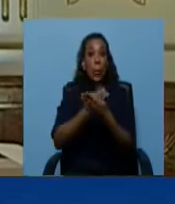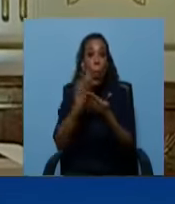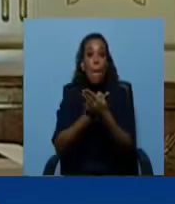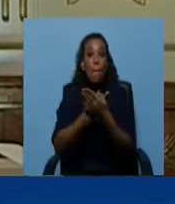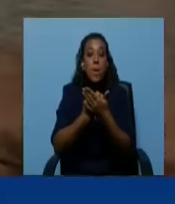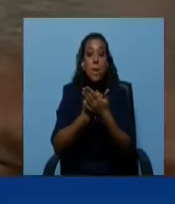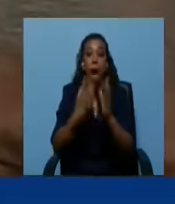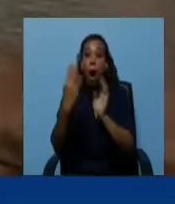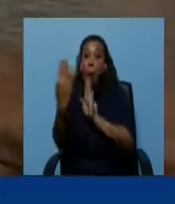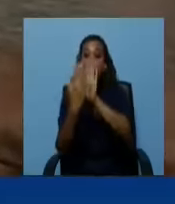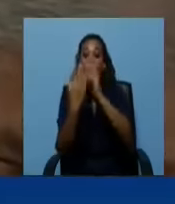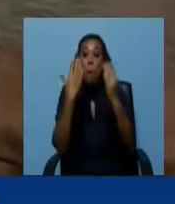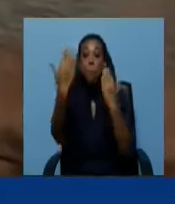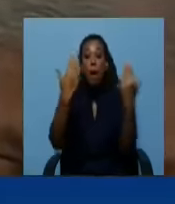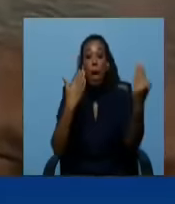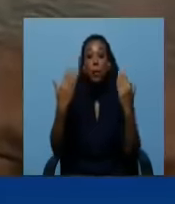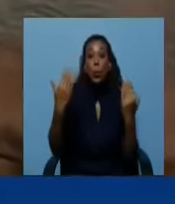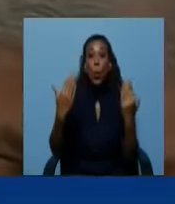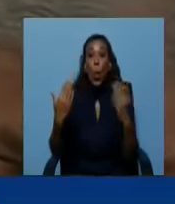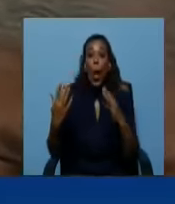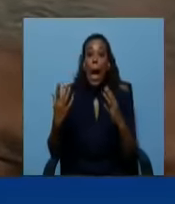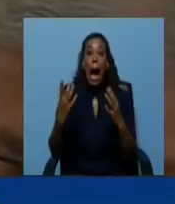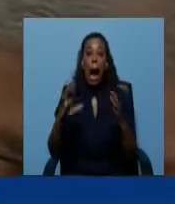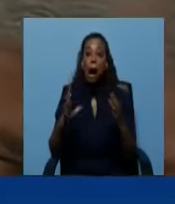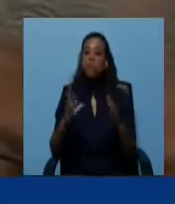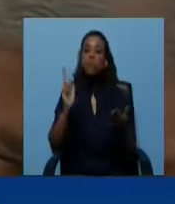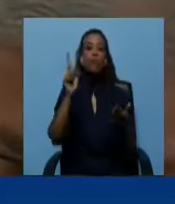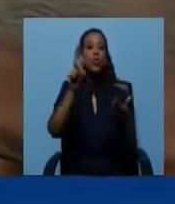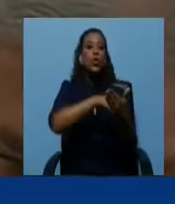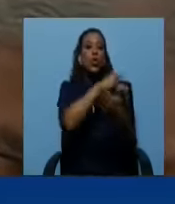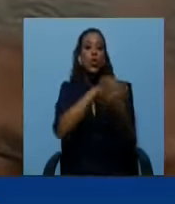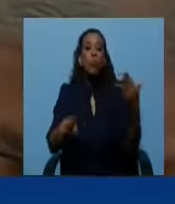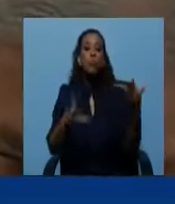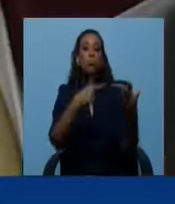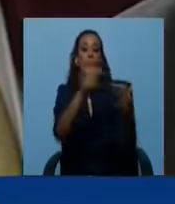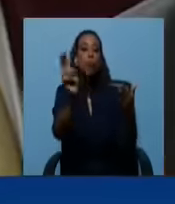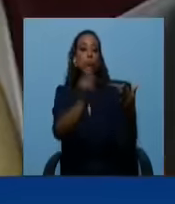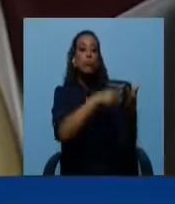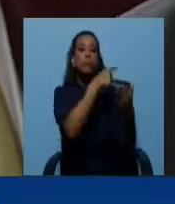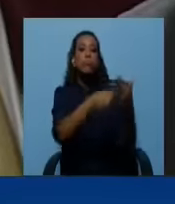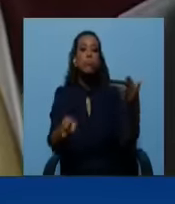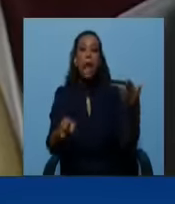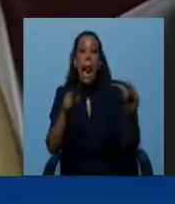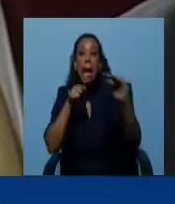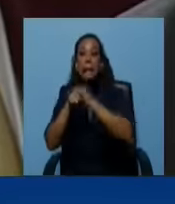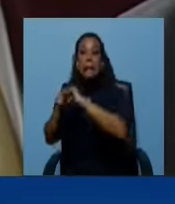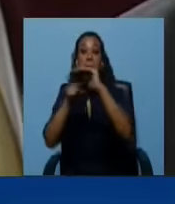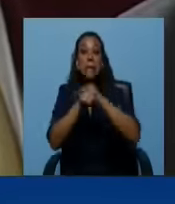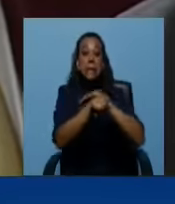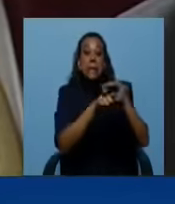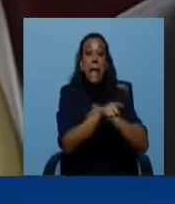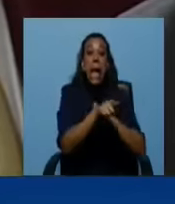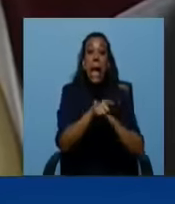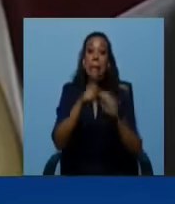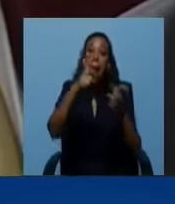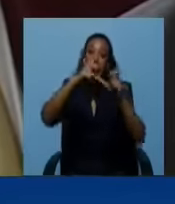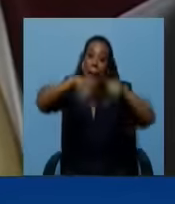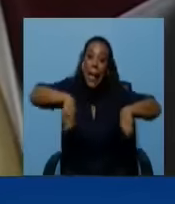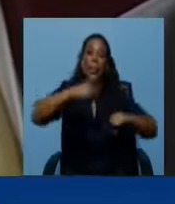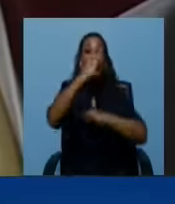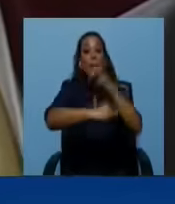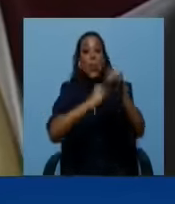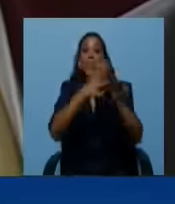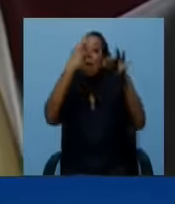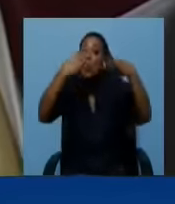país y negarle por esa vía y por otras más el acceso al crédito internacional